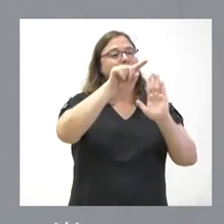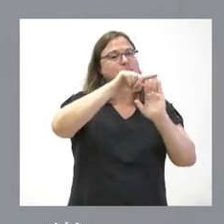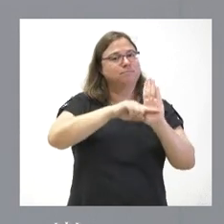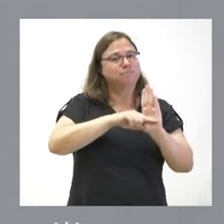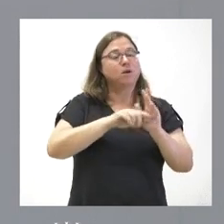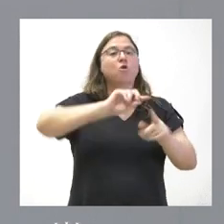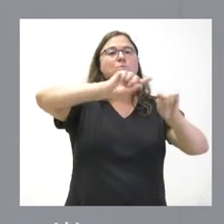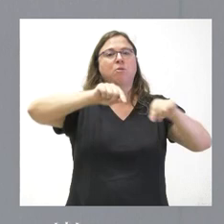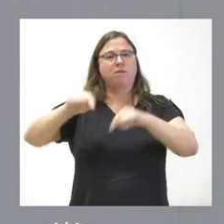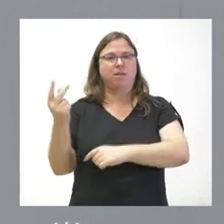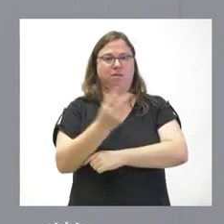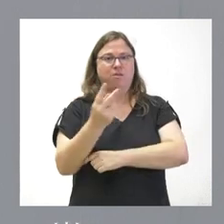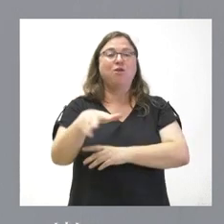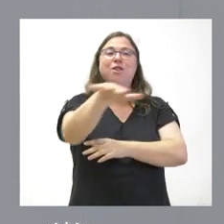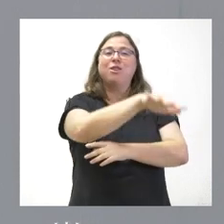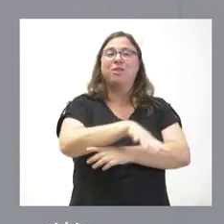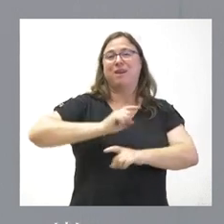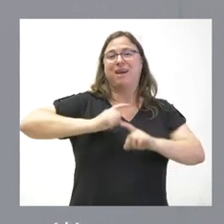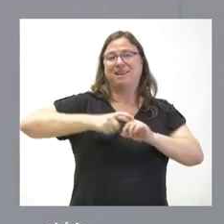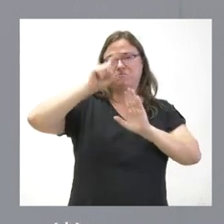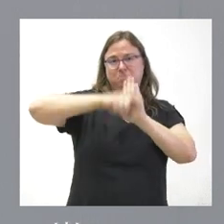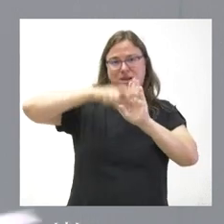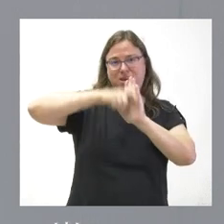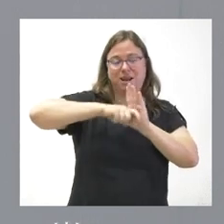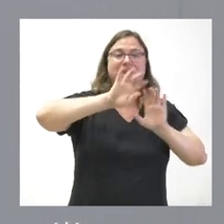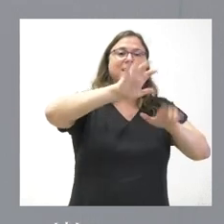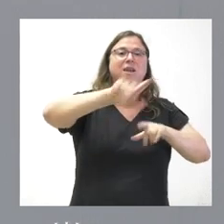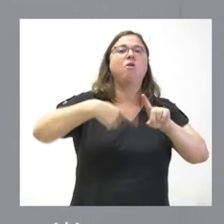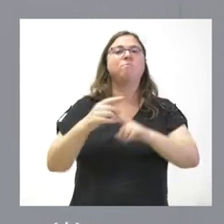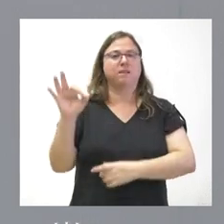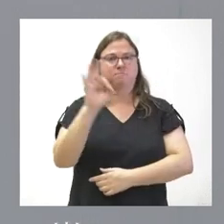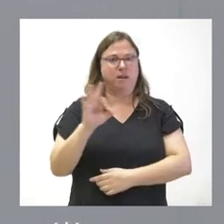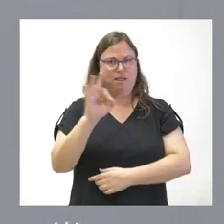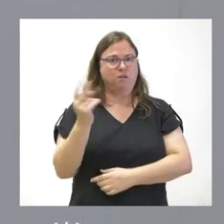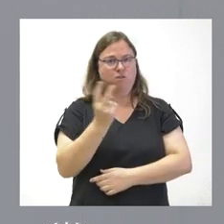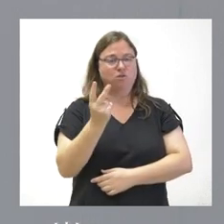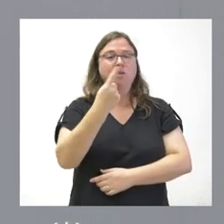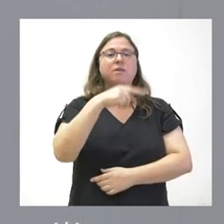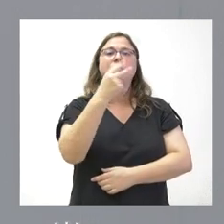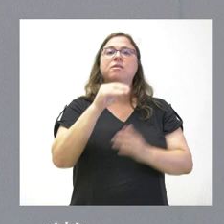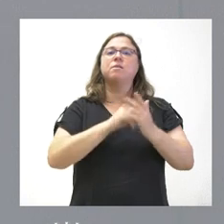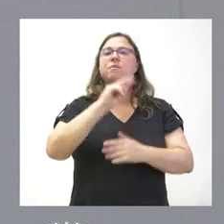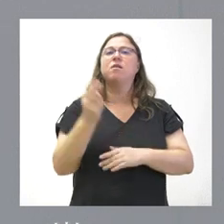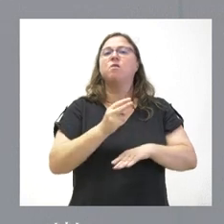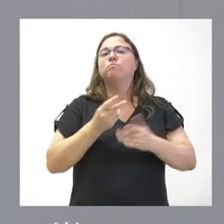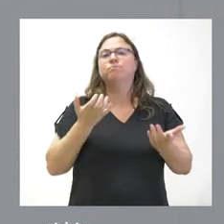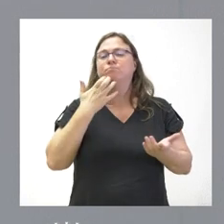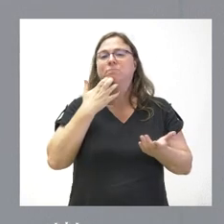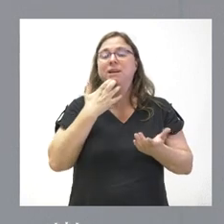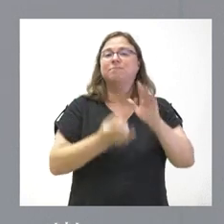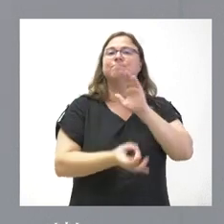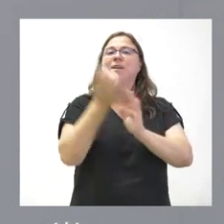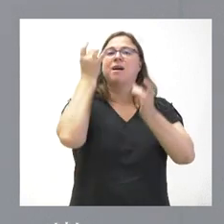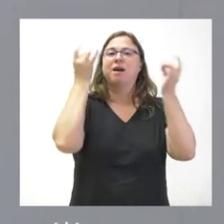dos provincias son las cuencas mineras de León y de parencia 120,000 para actividades desarrolladas por la